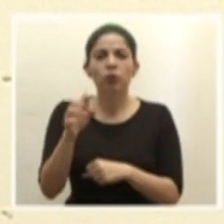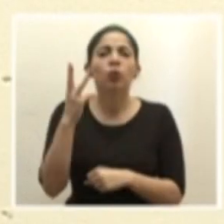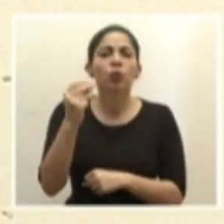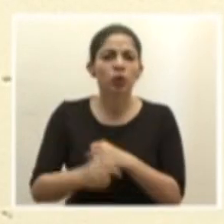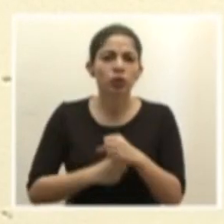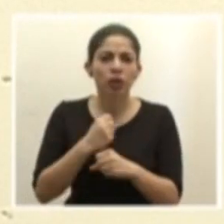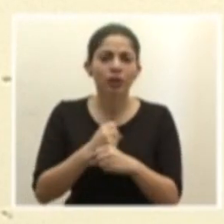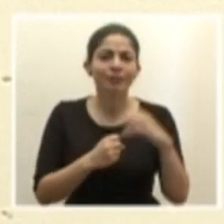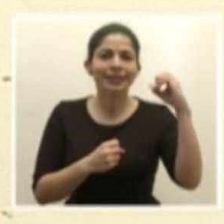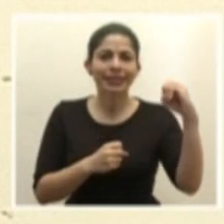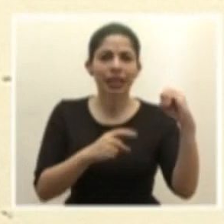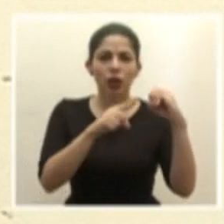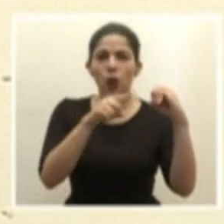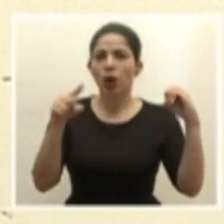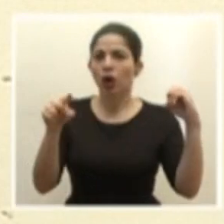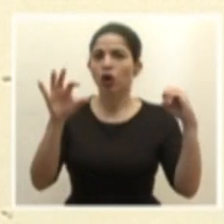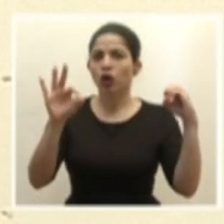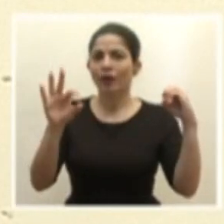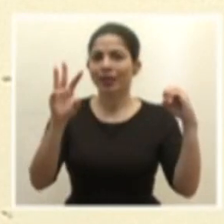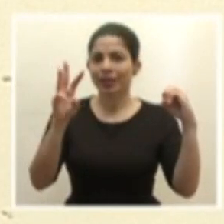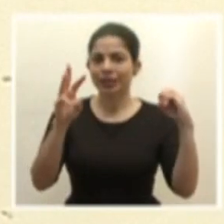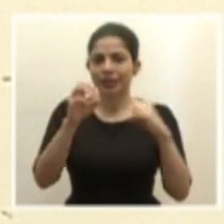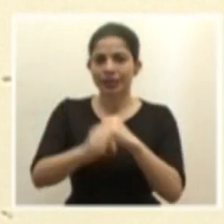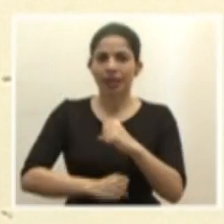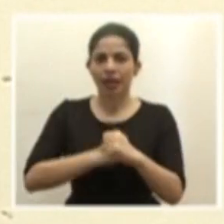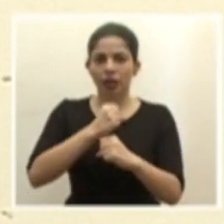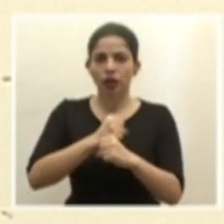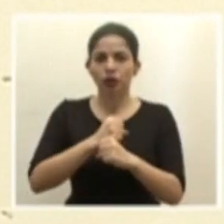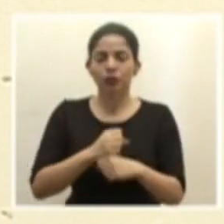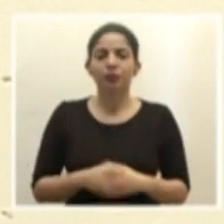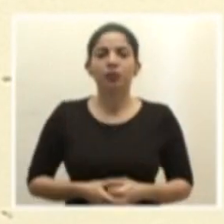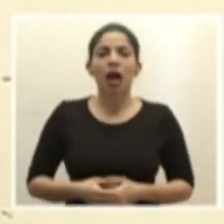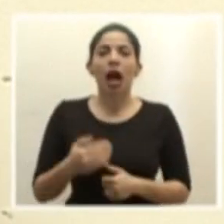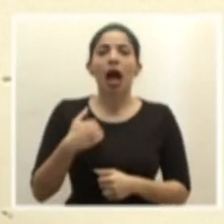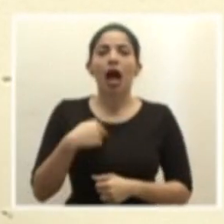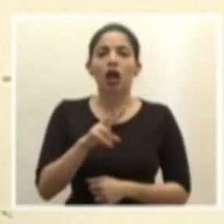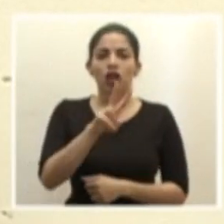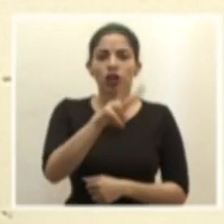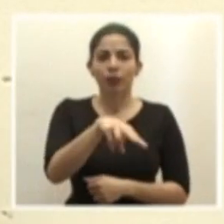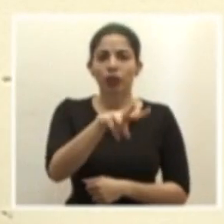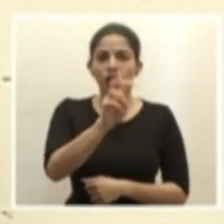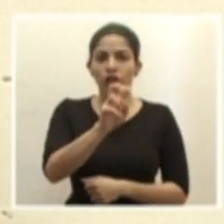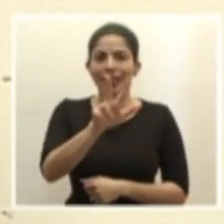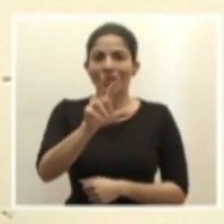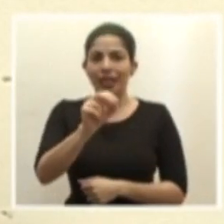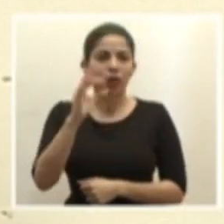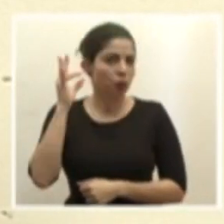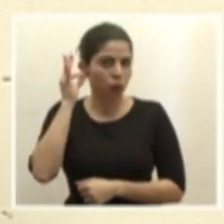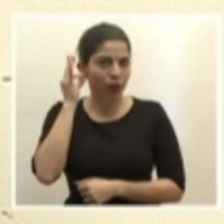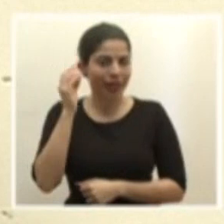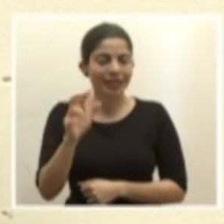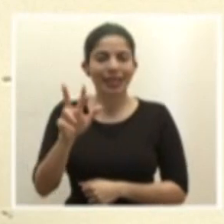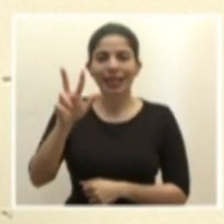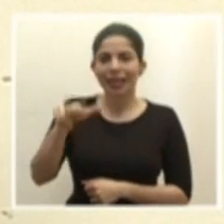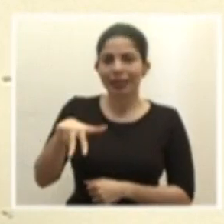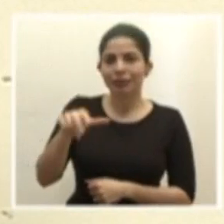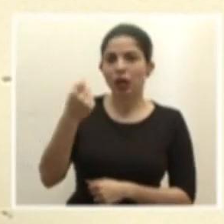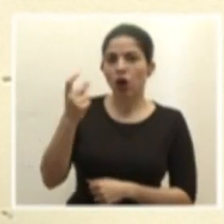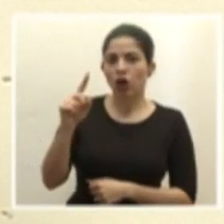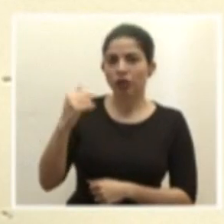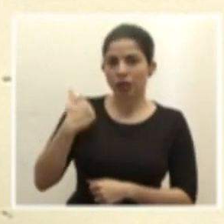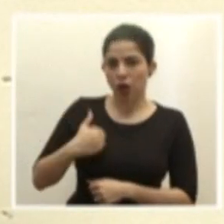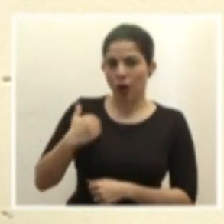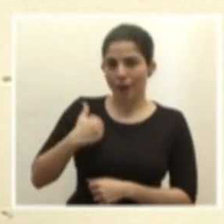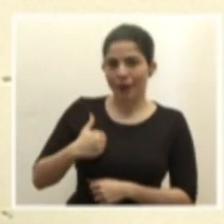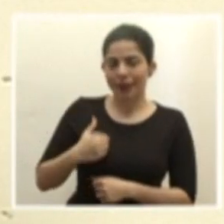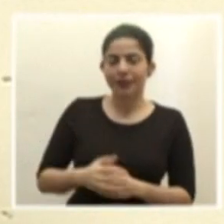va desde los 0 hasta los 96 años. Tenemos 2.230 mujeres, 3.011